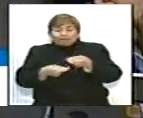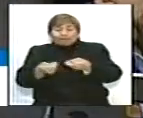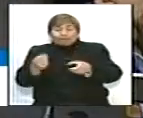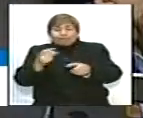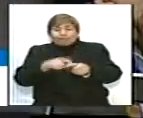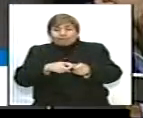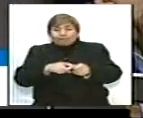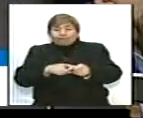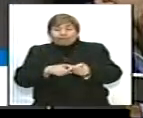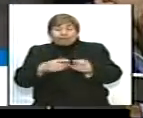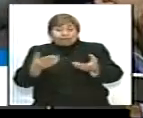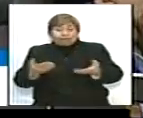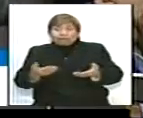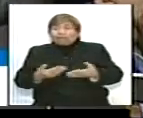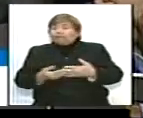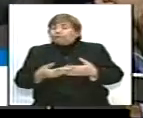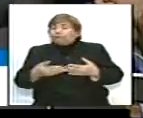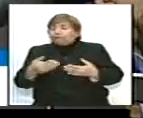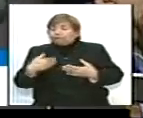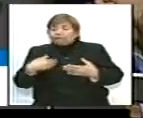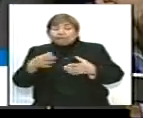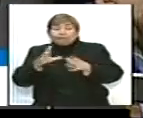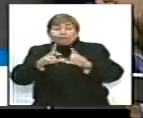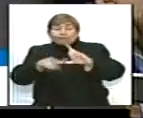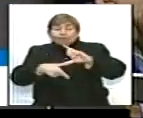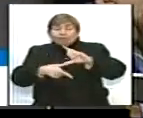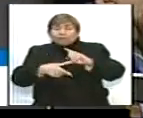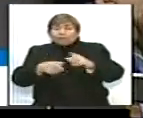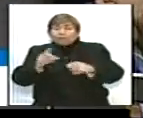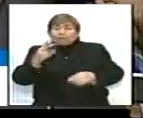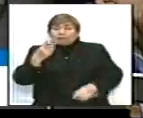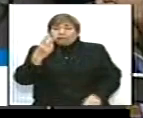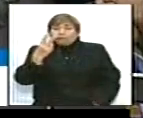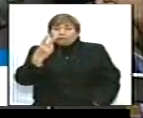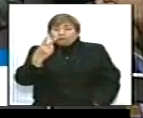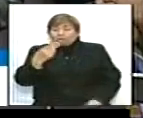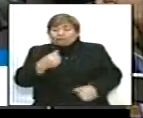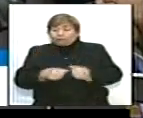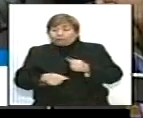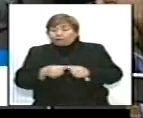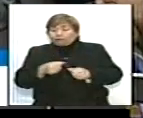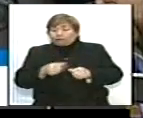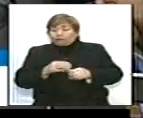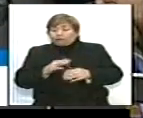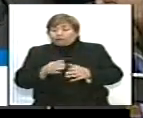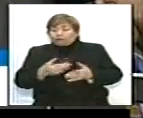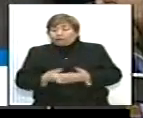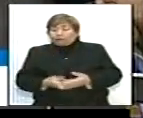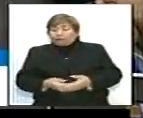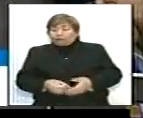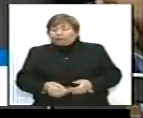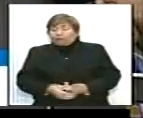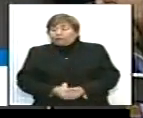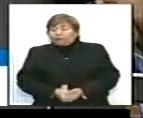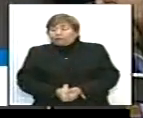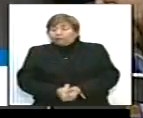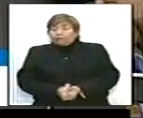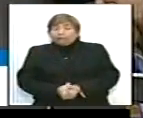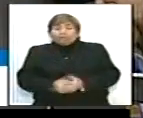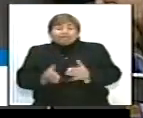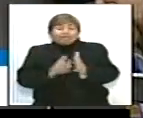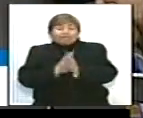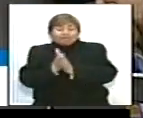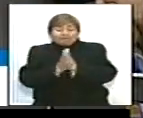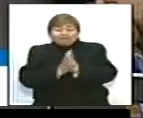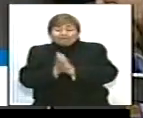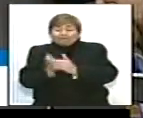inversionistas extranjeros. Y a nivel Latinoamérica somos el país número 2 a nivel de países atractivos para